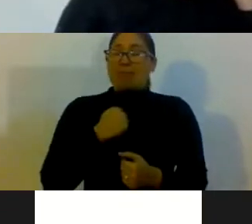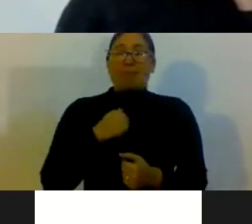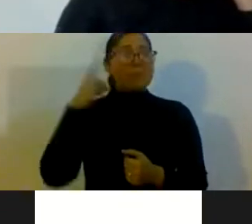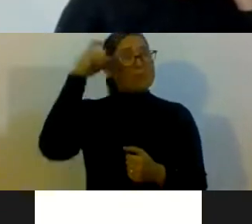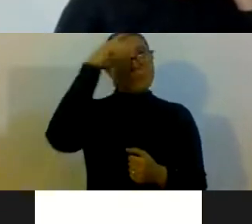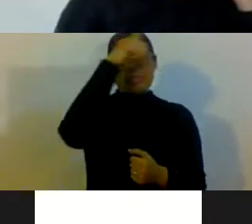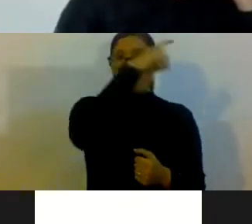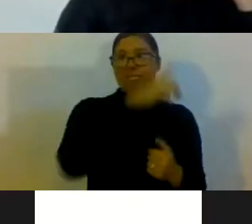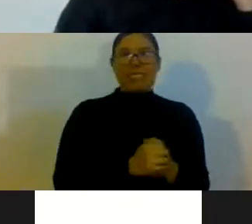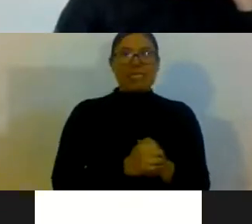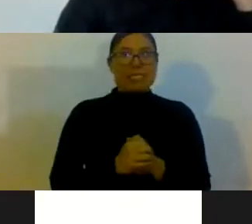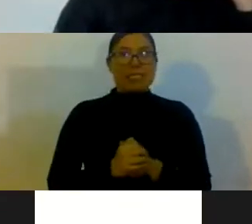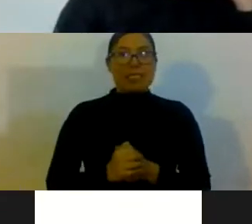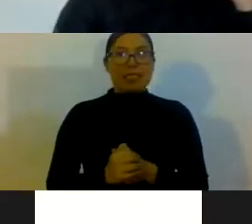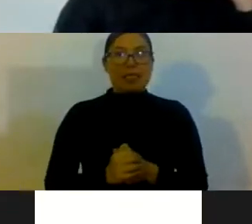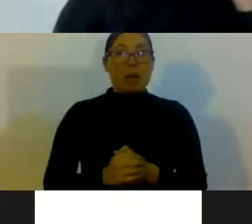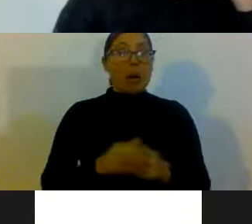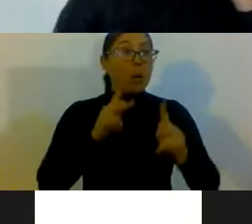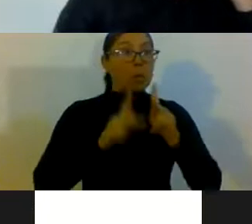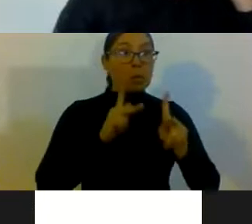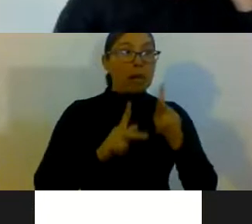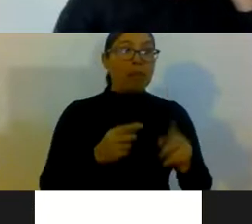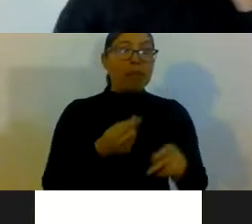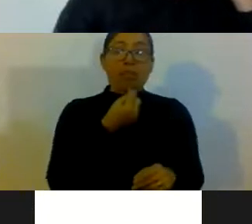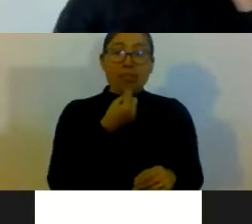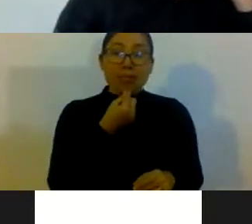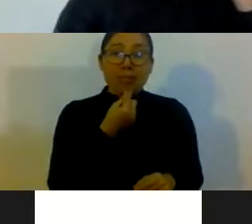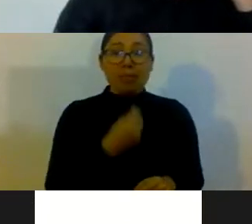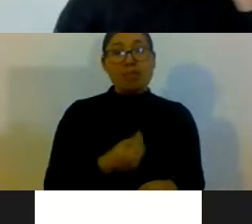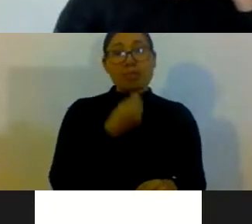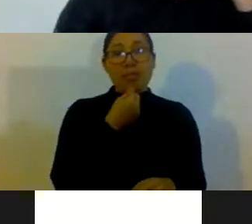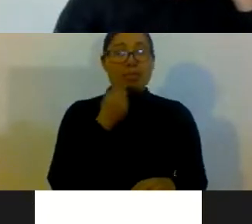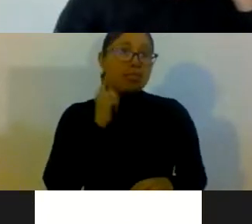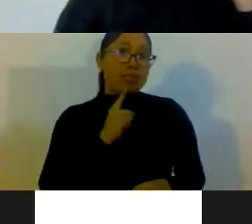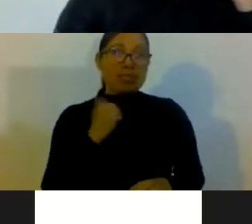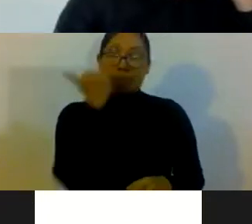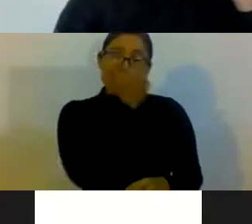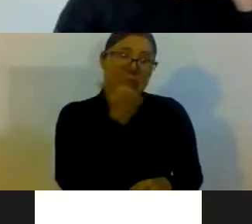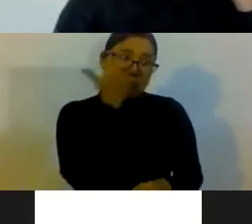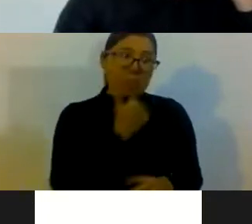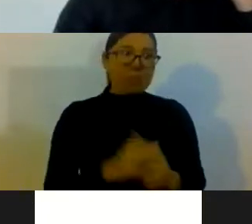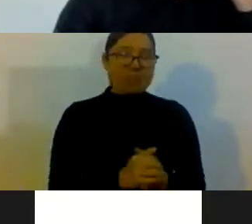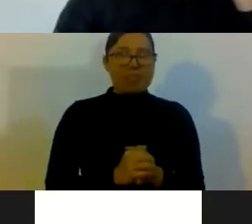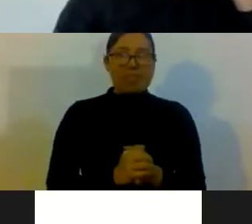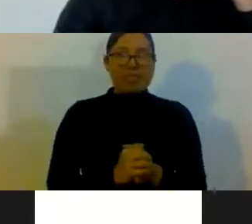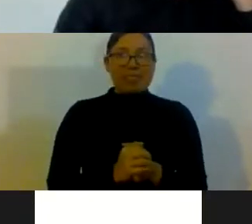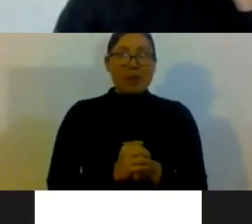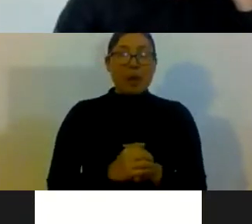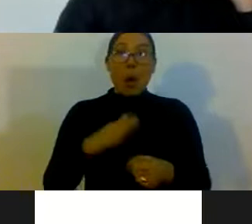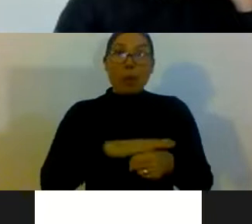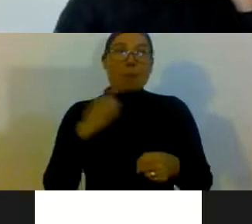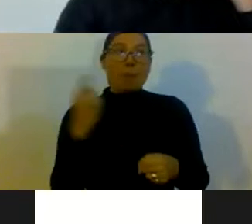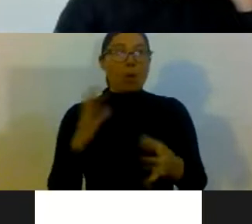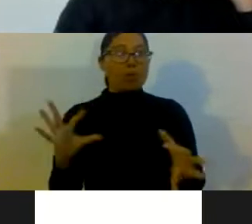compartirlo con los niños, y pues siempre es un vínculo muy grande el alumno con el maestro. Entonces